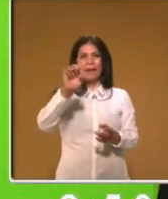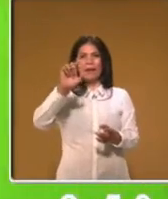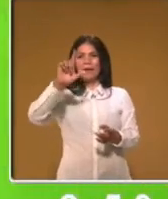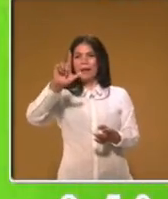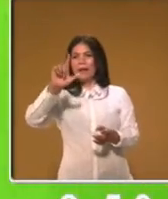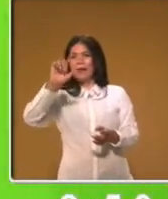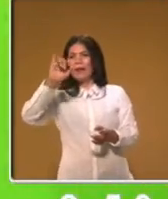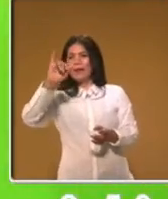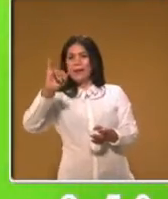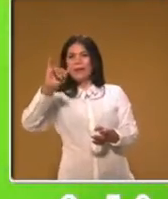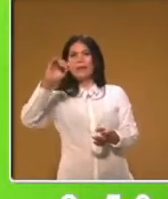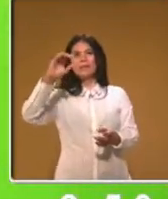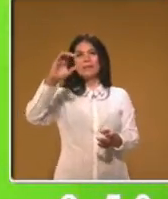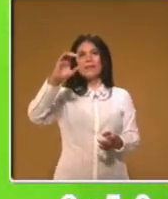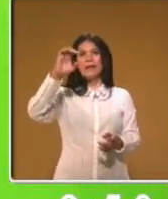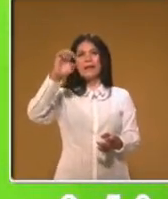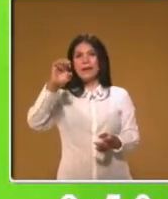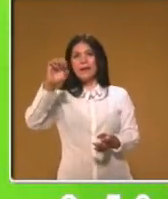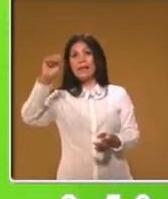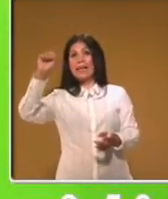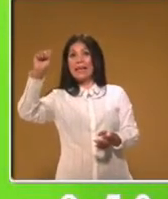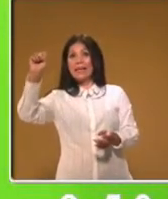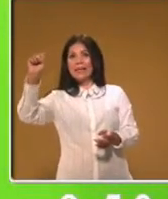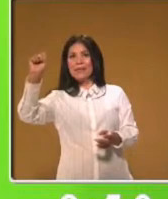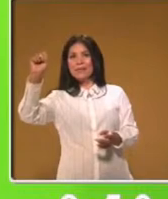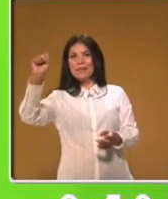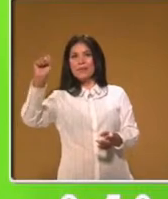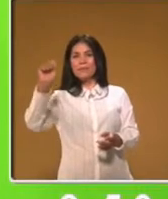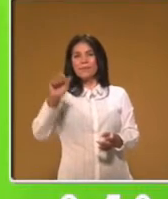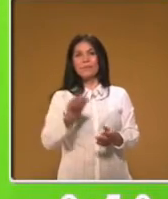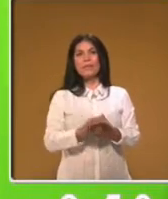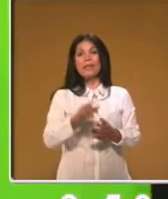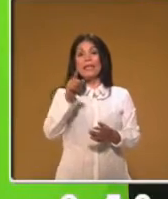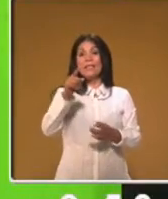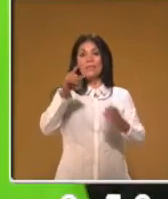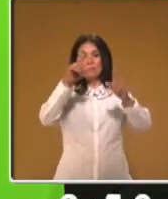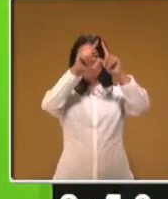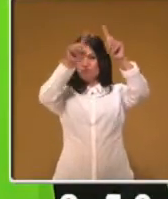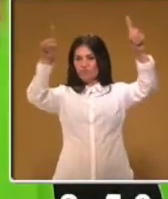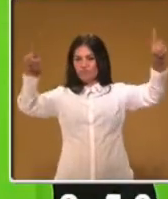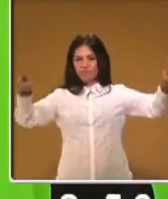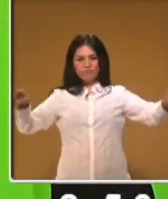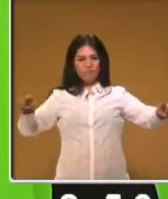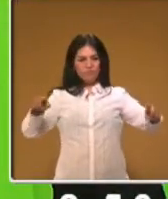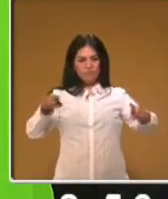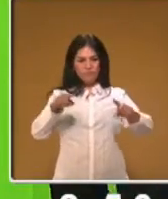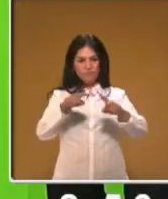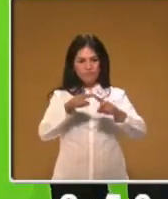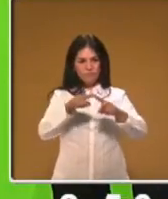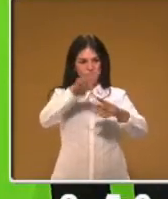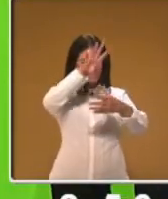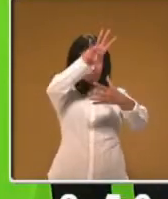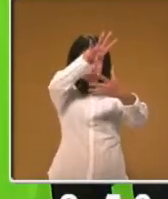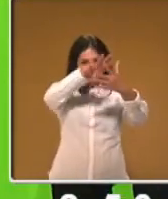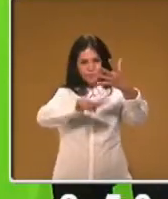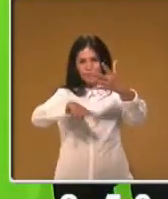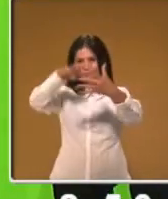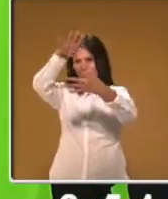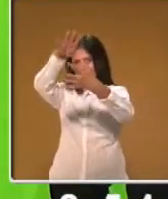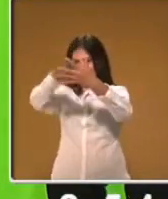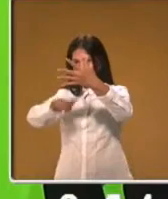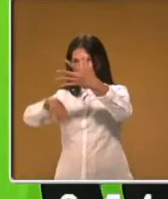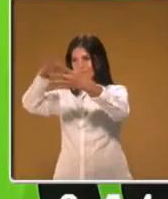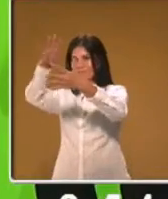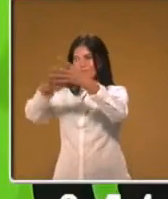representados, utilizando otra herramienta que se llama tabla periódica. ¿Qué más? Así es, maestra. Hay que recordar en esa misma transversalidad